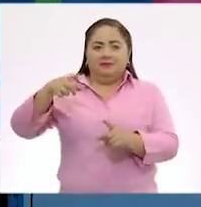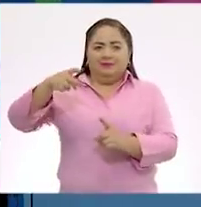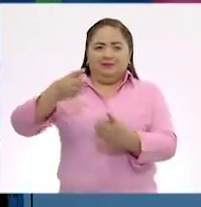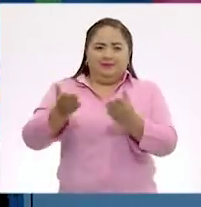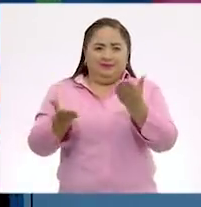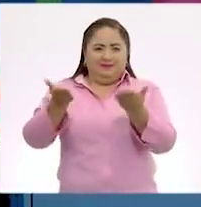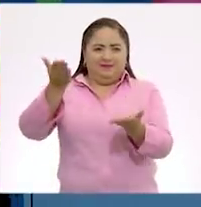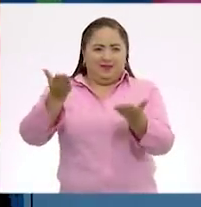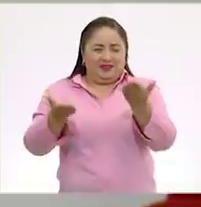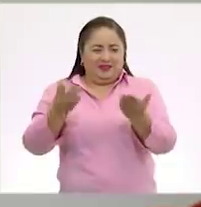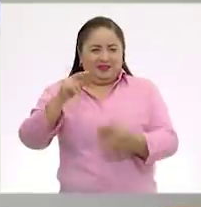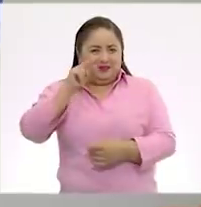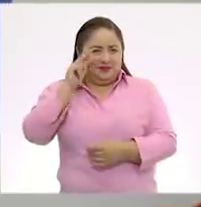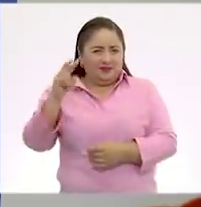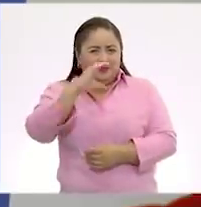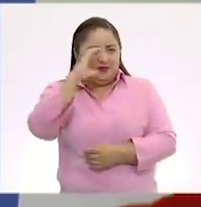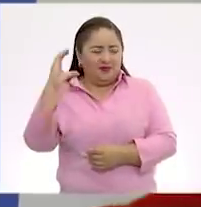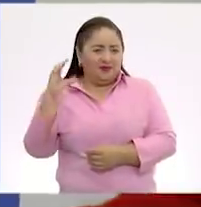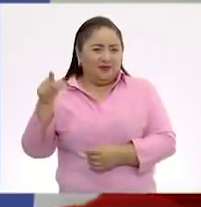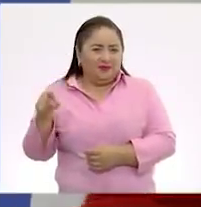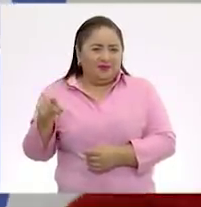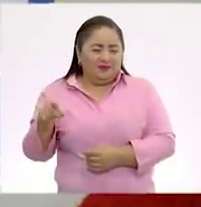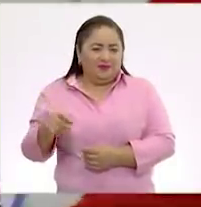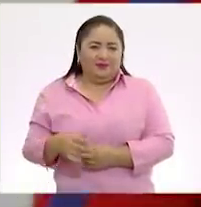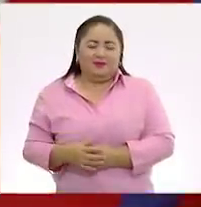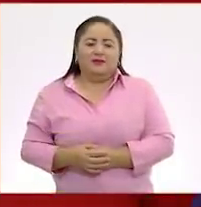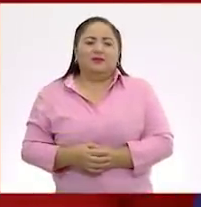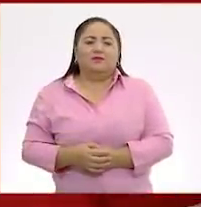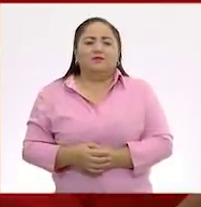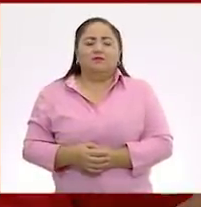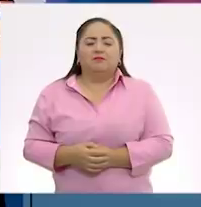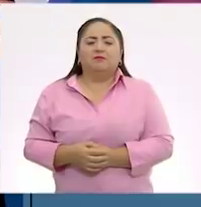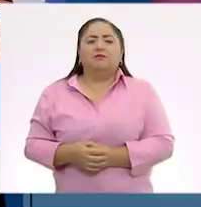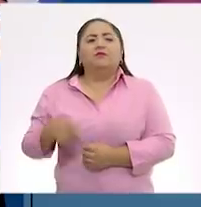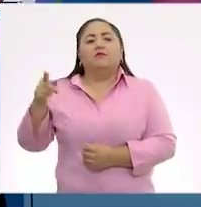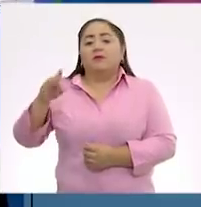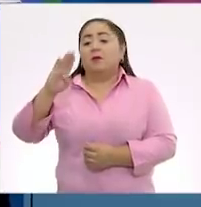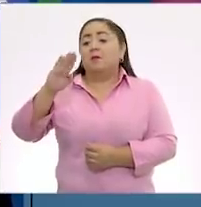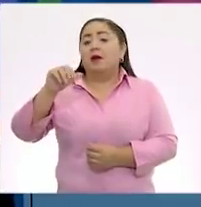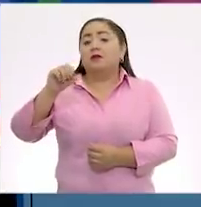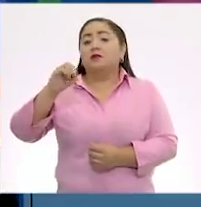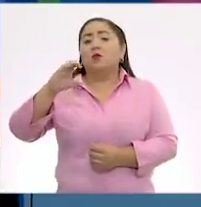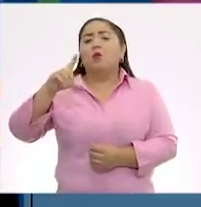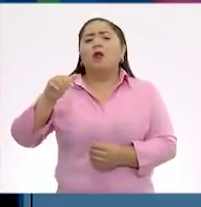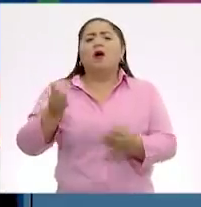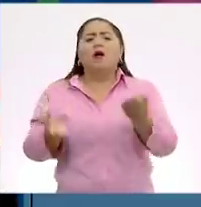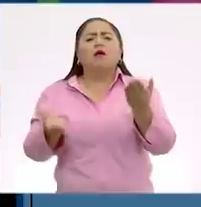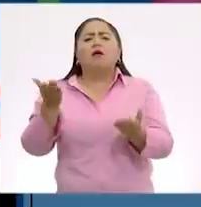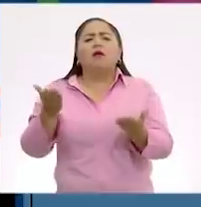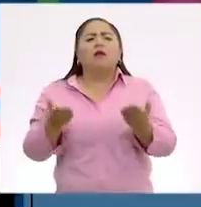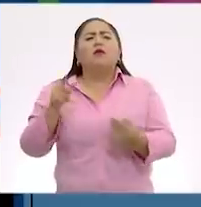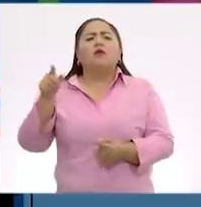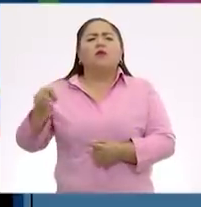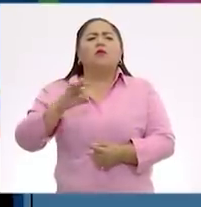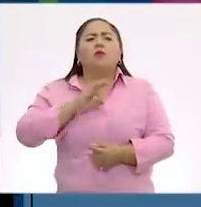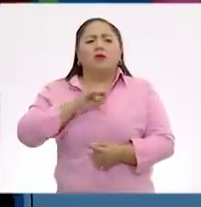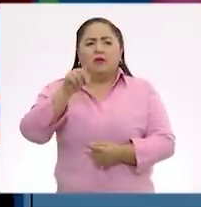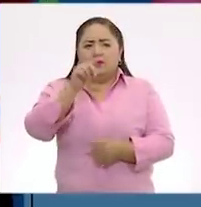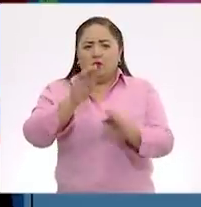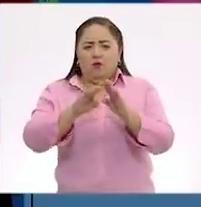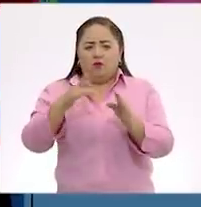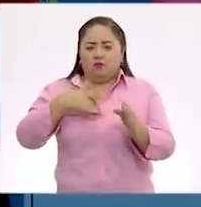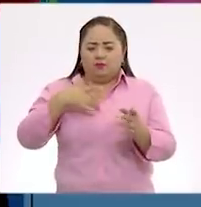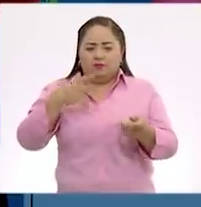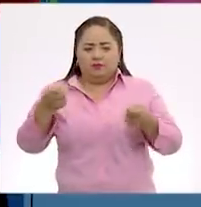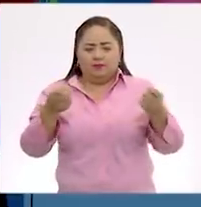siguiente imagen. Una báscula, ¿no? Pues una báscula donde juegan con este